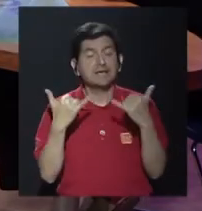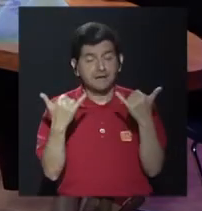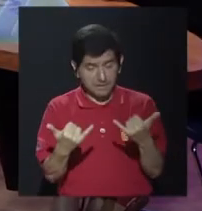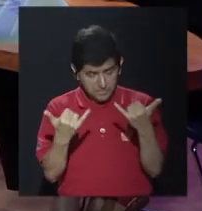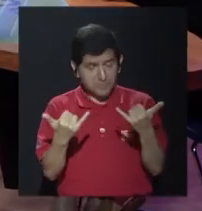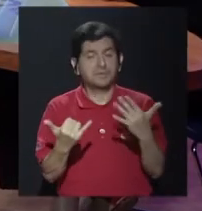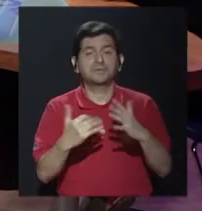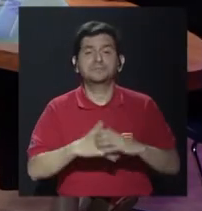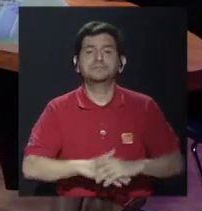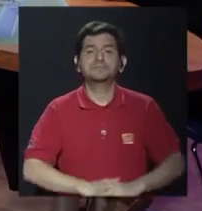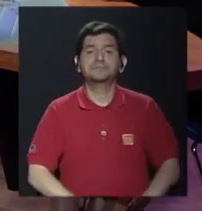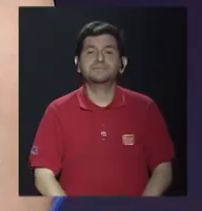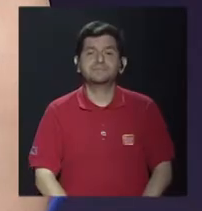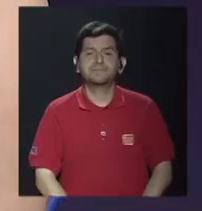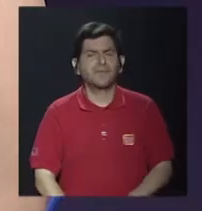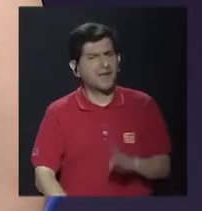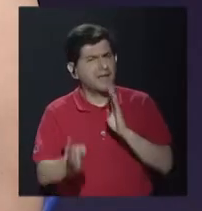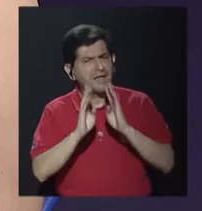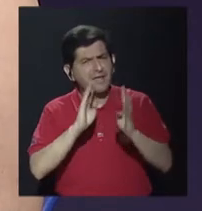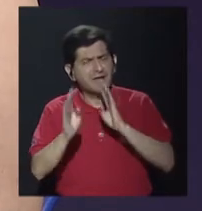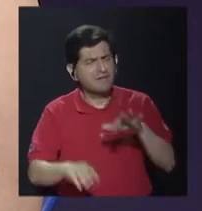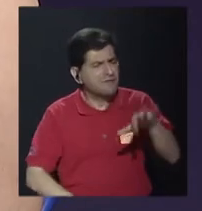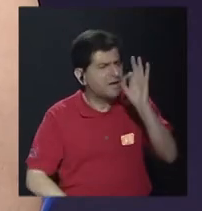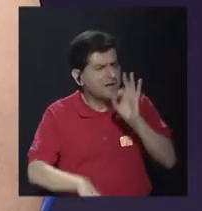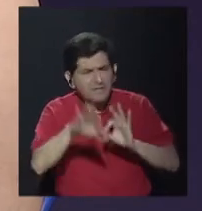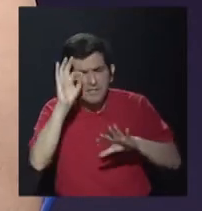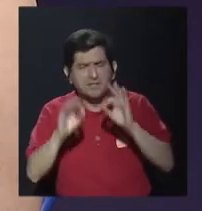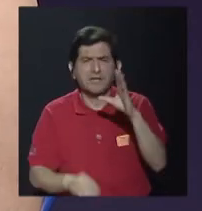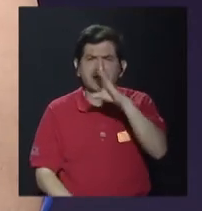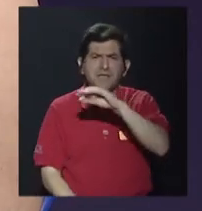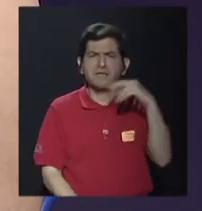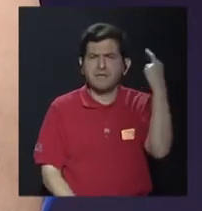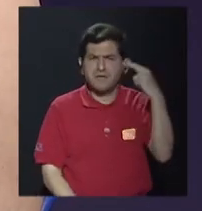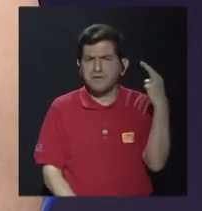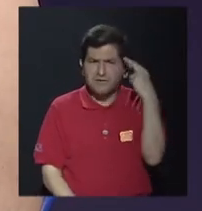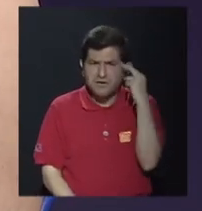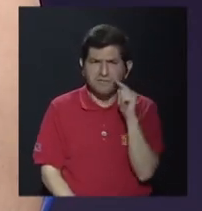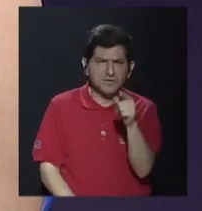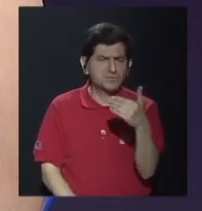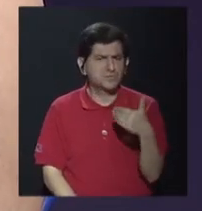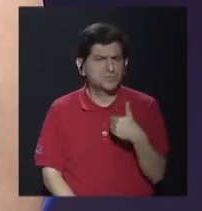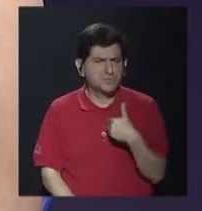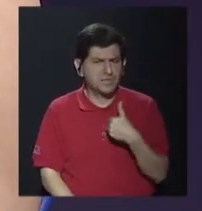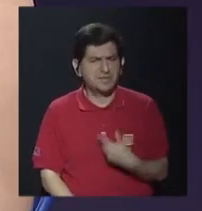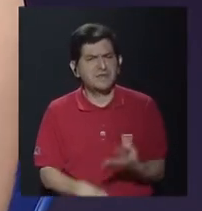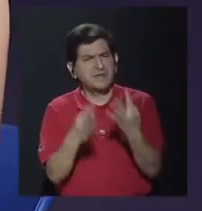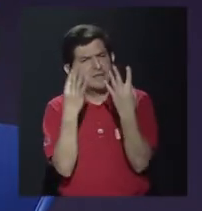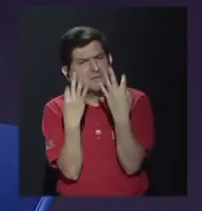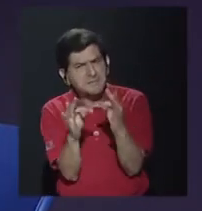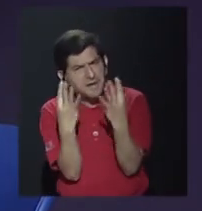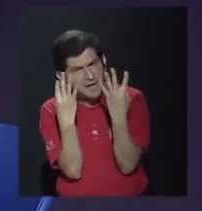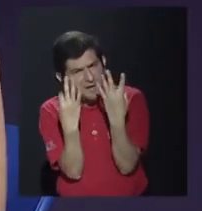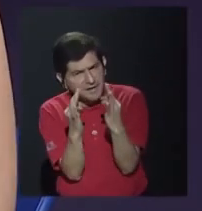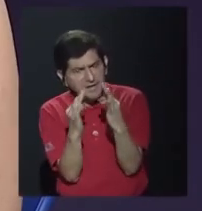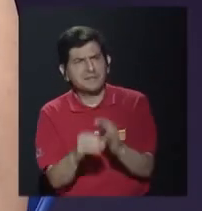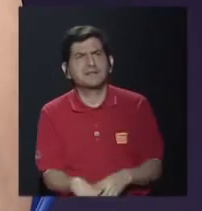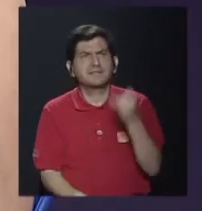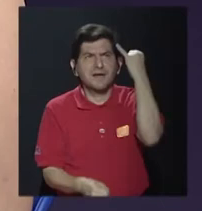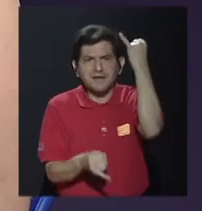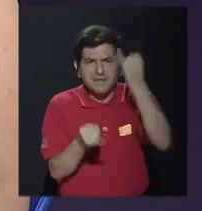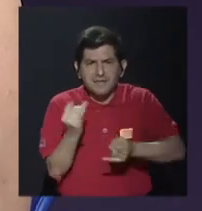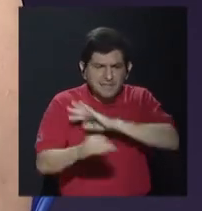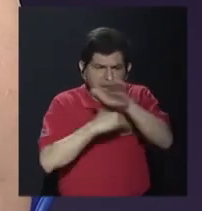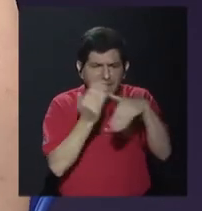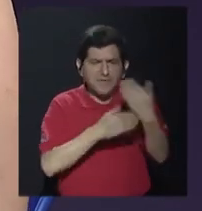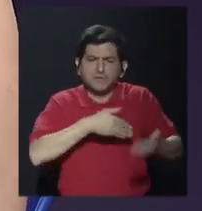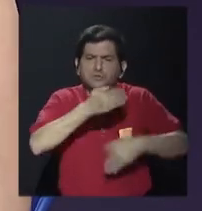así. Y hablando de los hallazgos y las reflexiones a las que ustedes llegaron para ir entrando a las conclusiones de todo